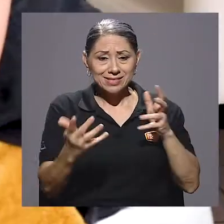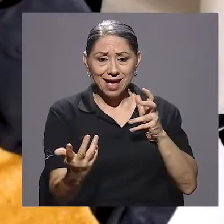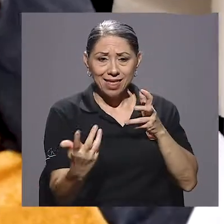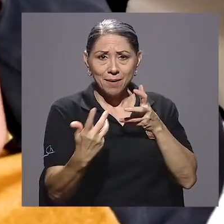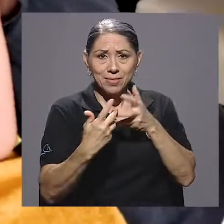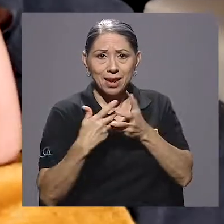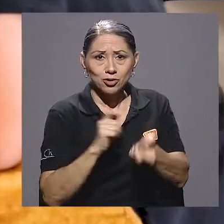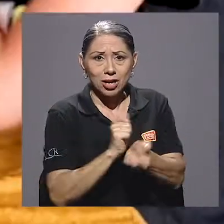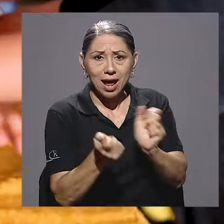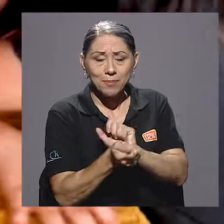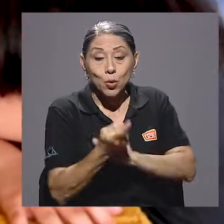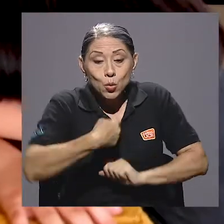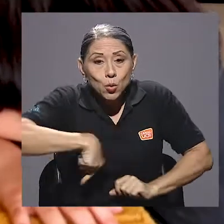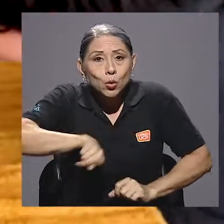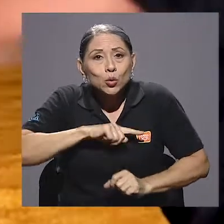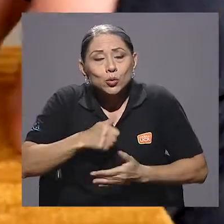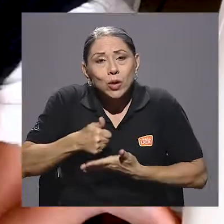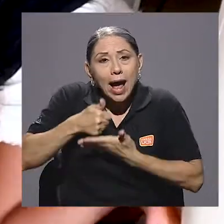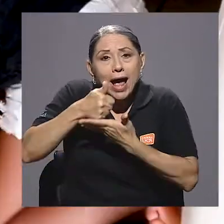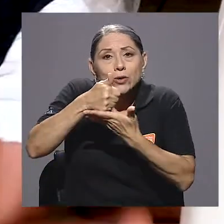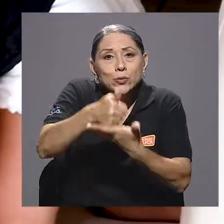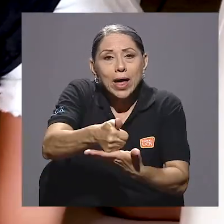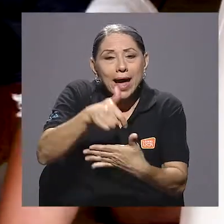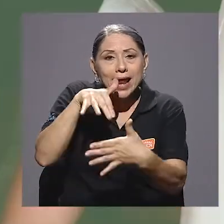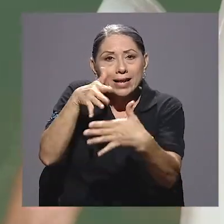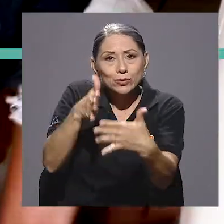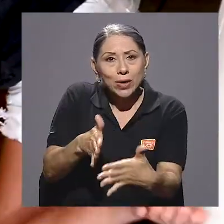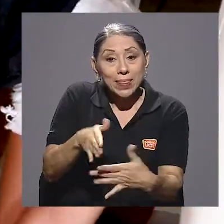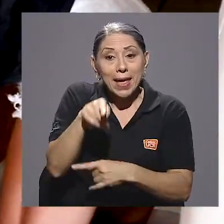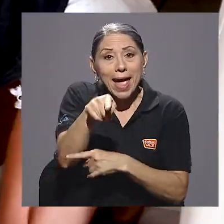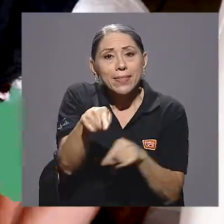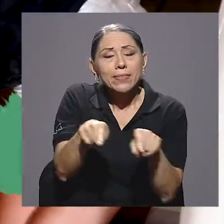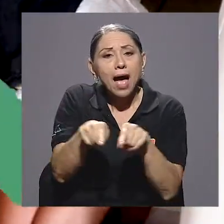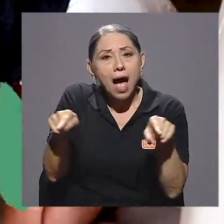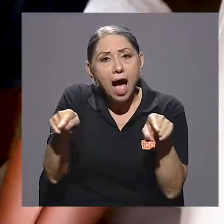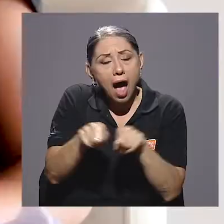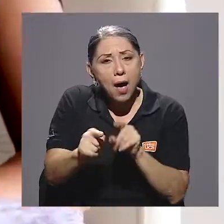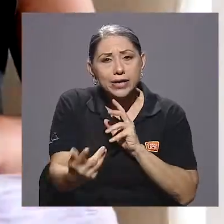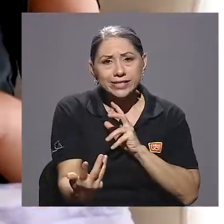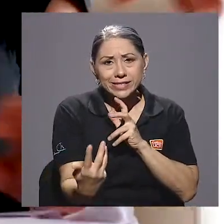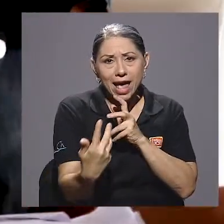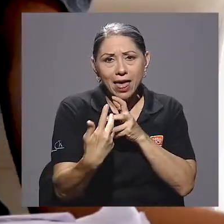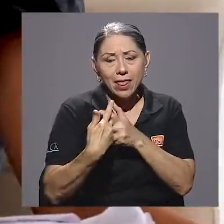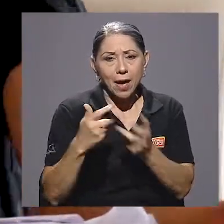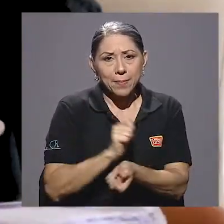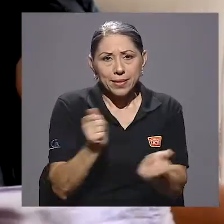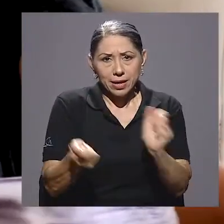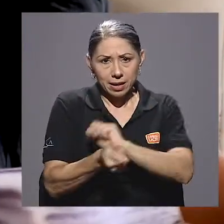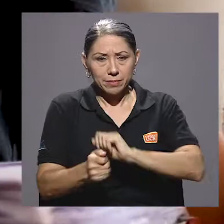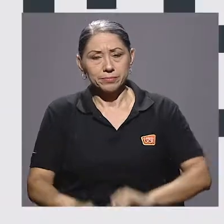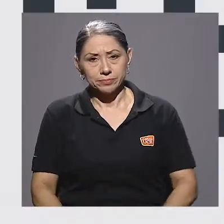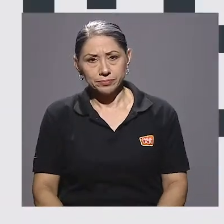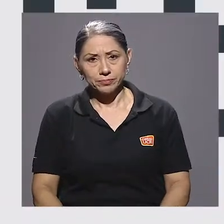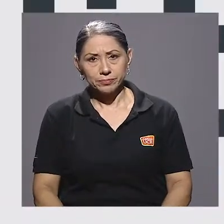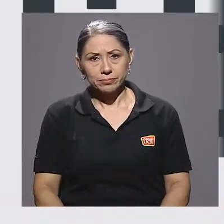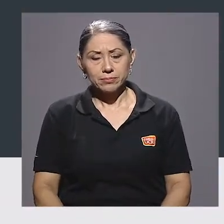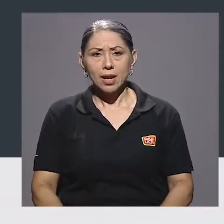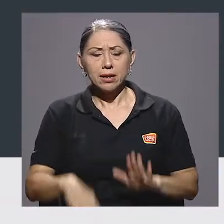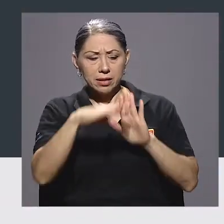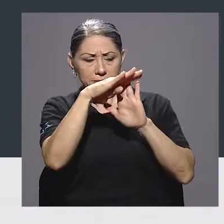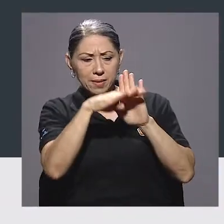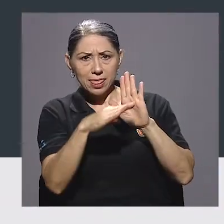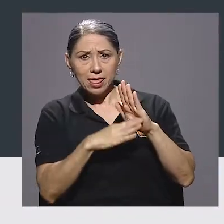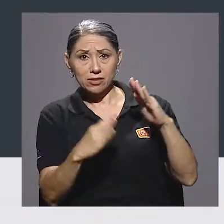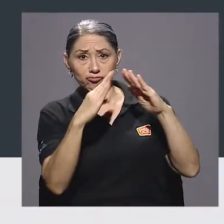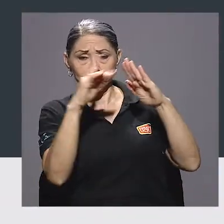ese cambio, sino es ayudar a la persona estudiante a que también se adapte a ese cambio.